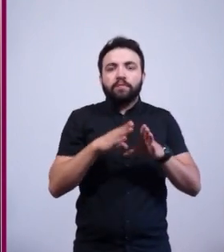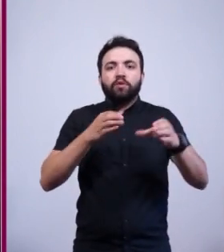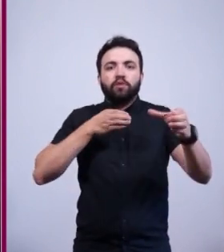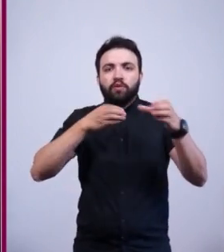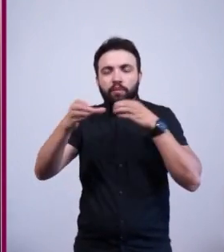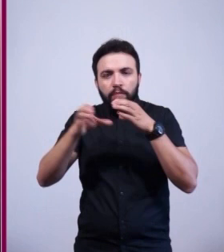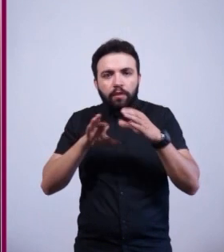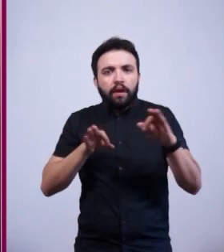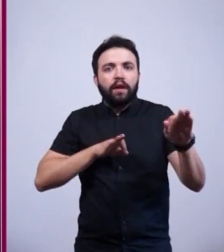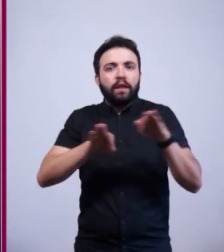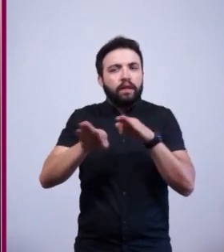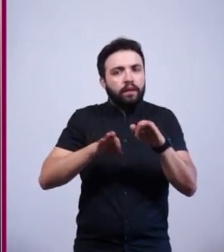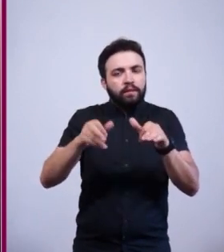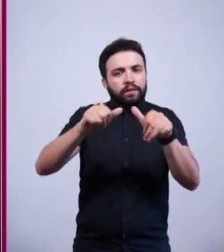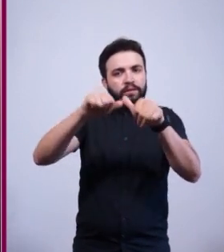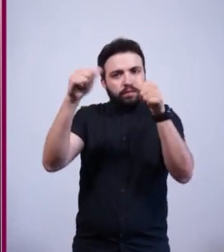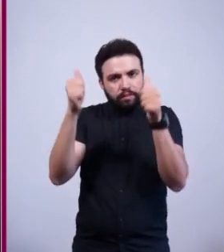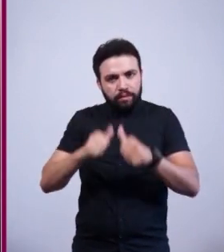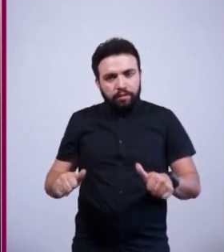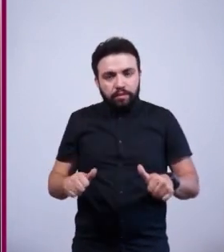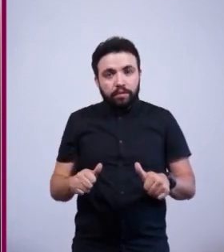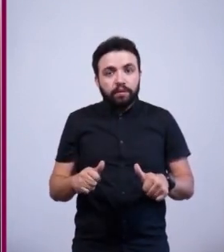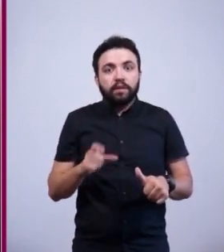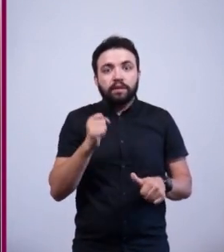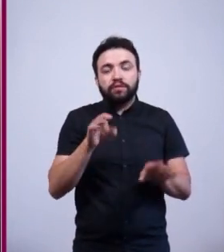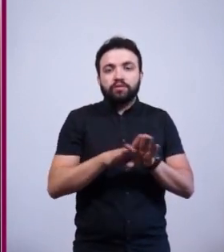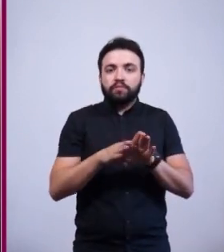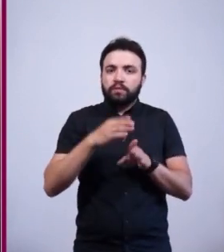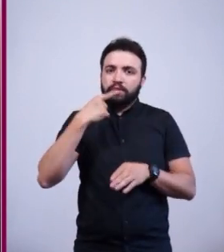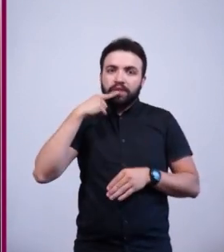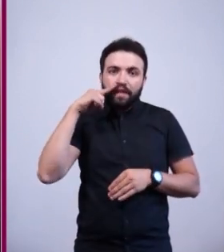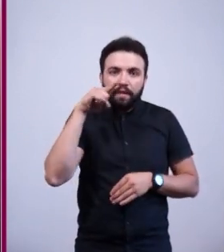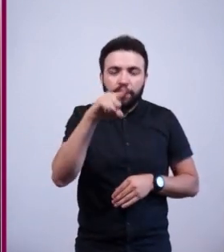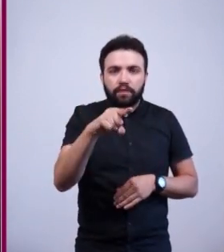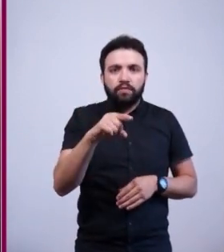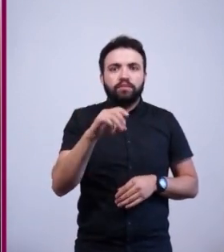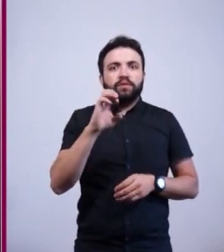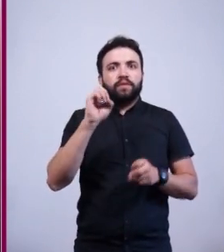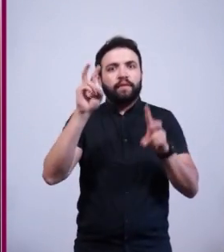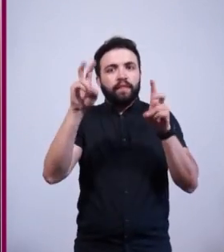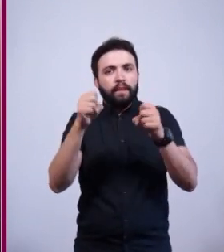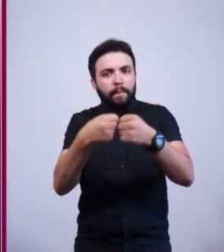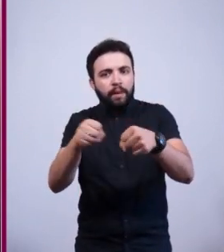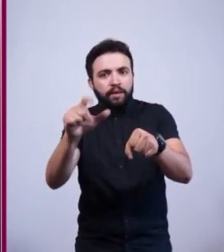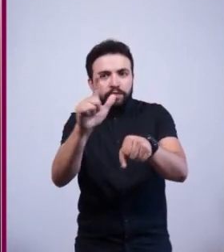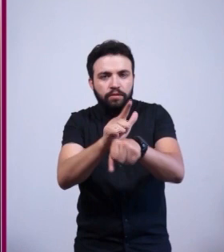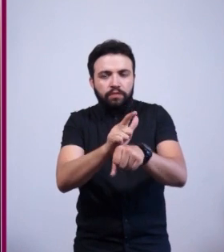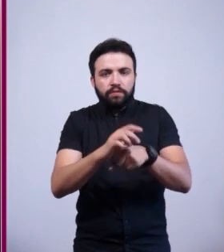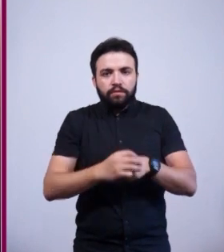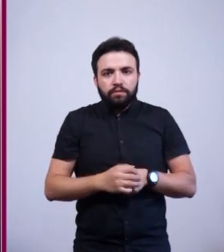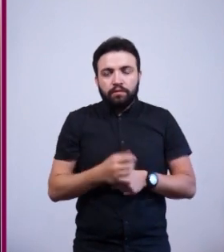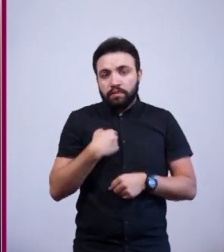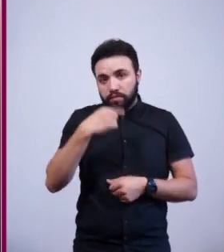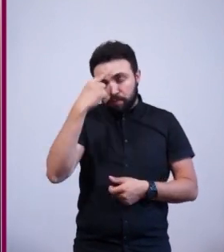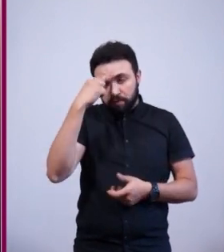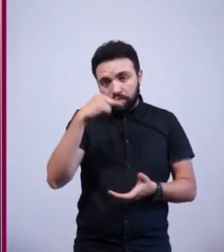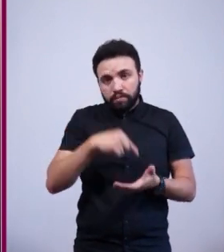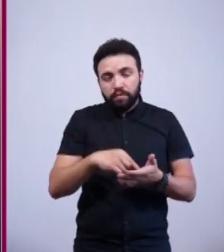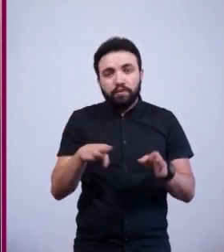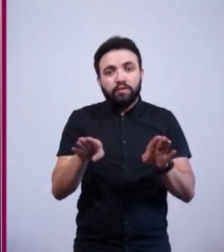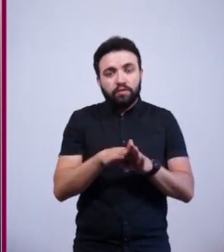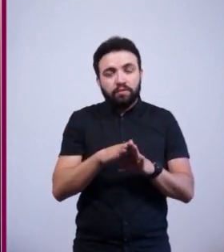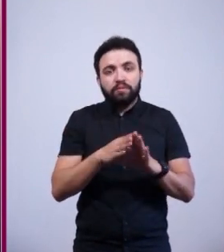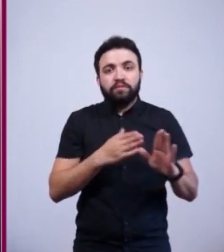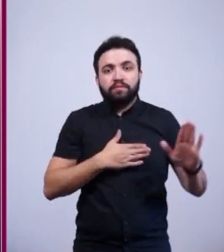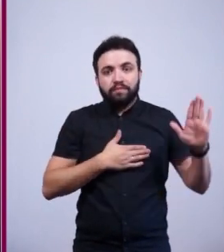forma artística desde la denuncia o desde el tema social, creo que el compromiso más